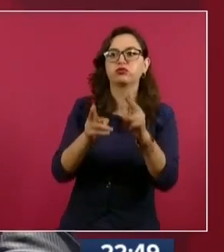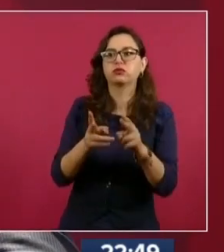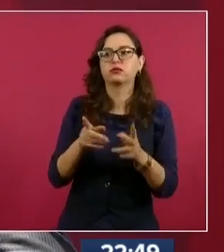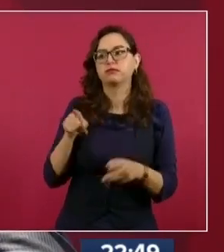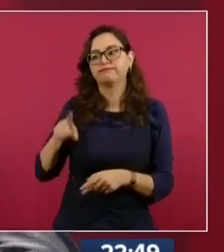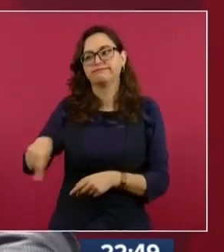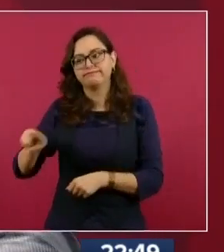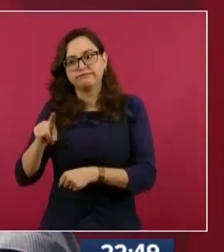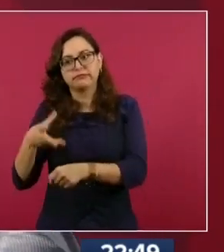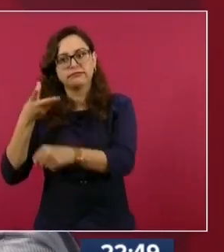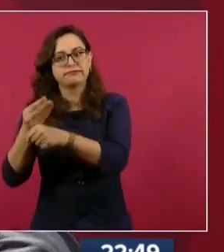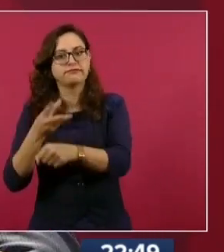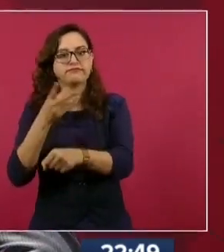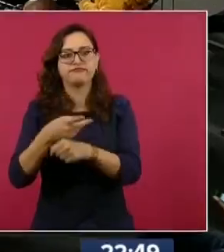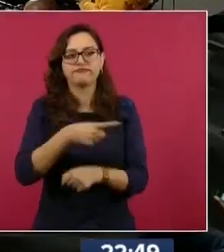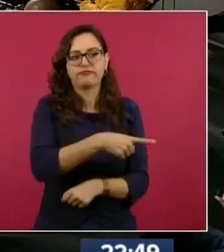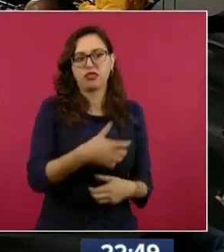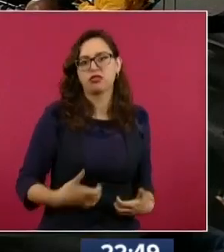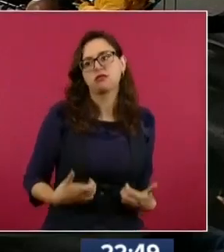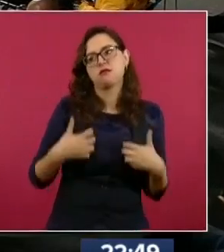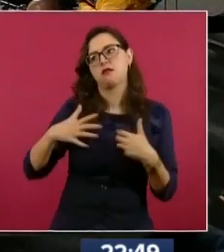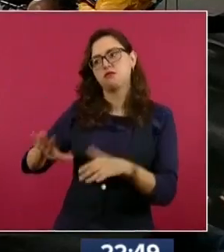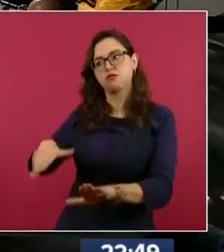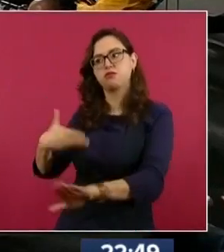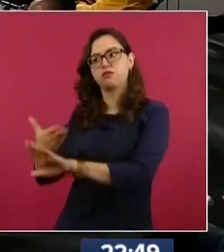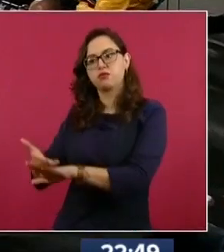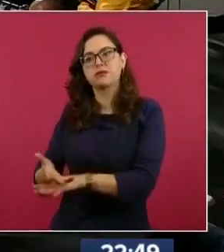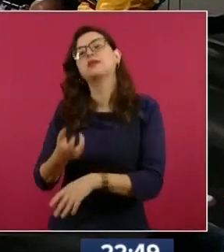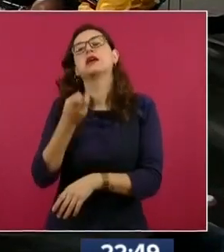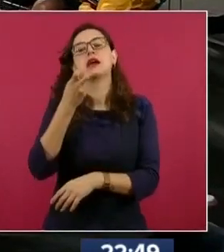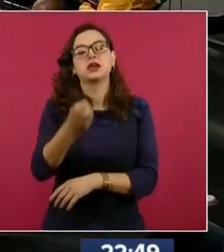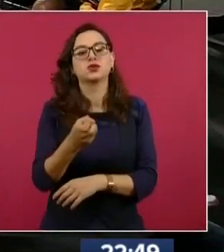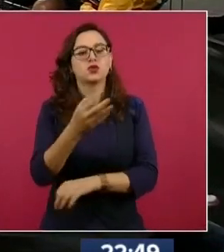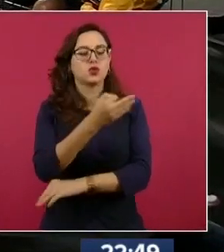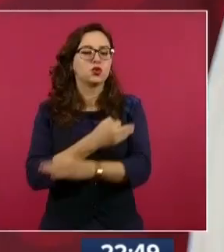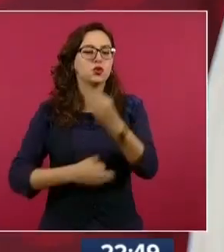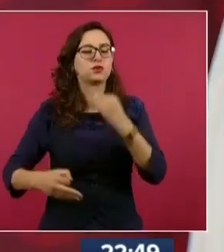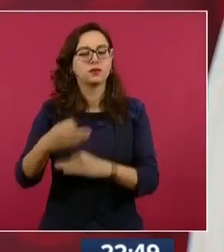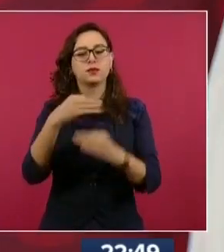está analizando. Y pedirle a la gente, como